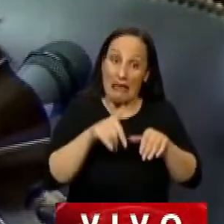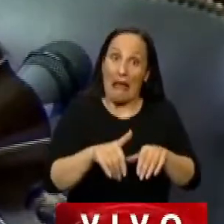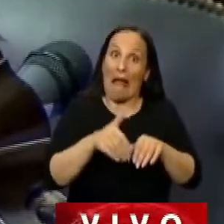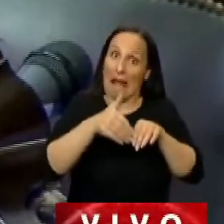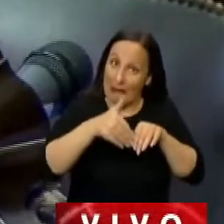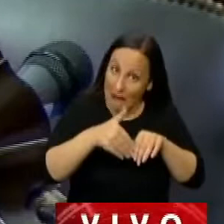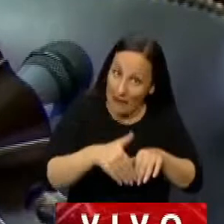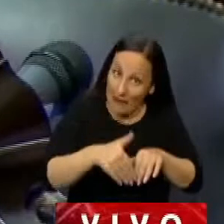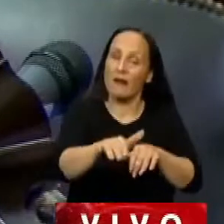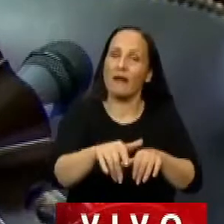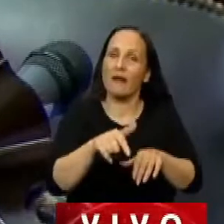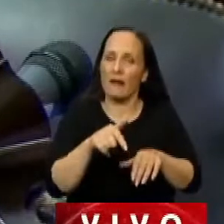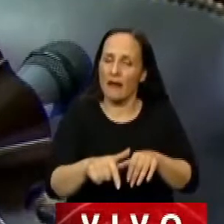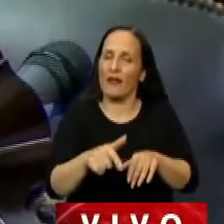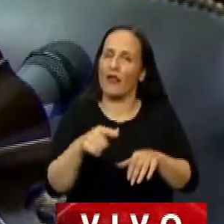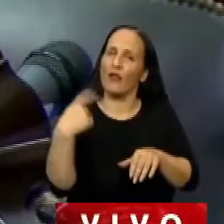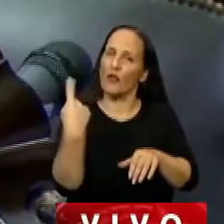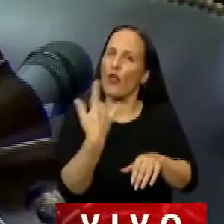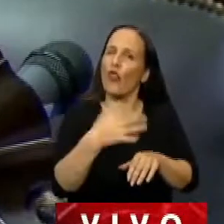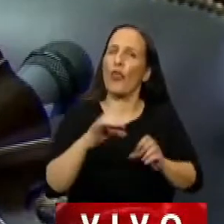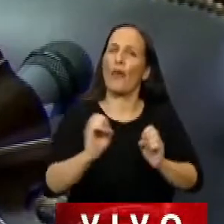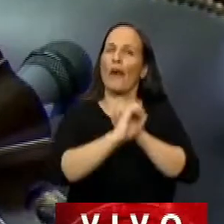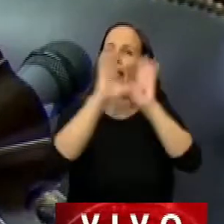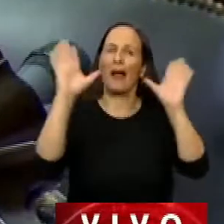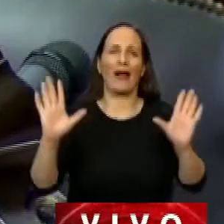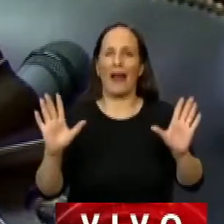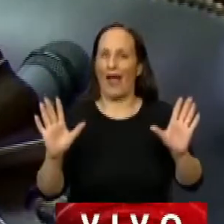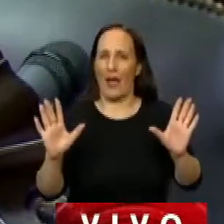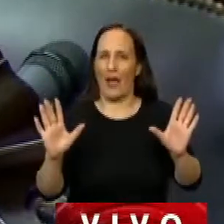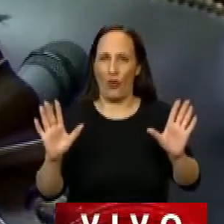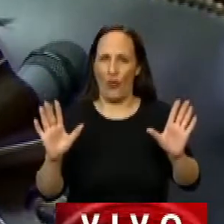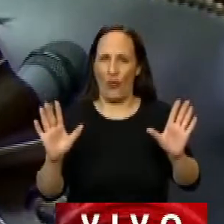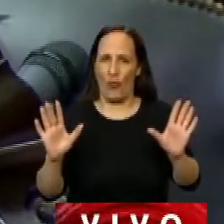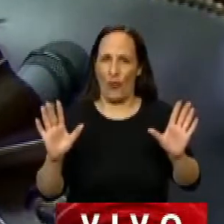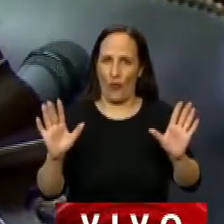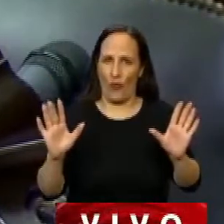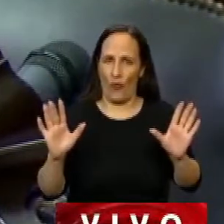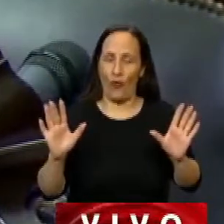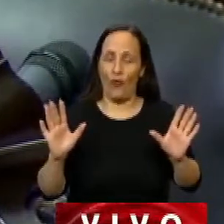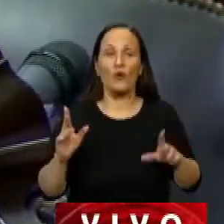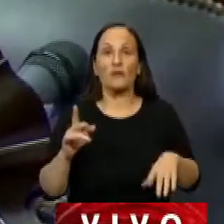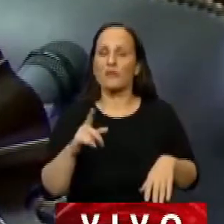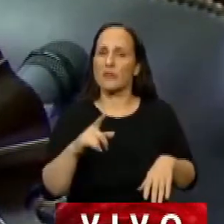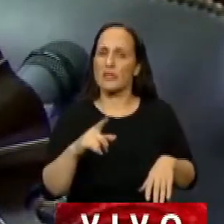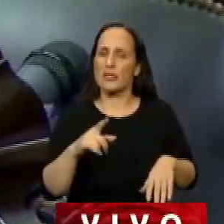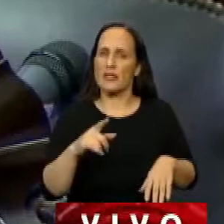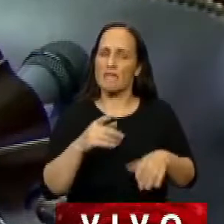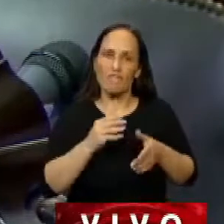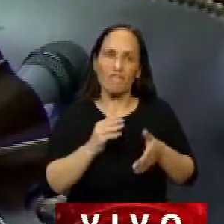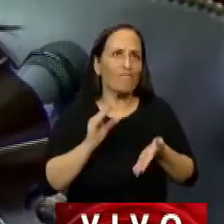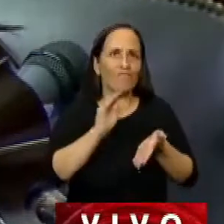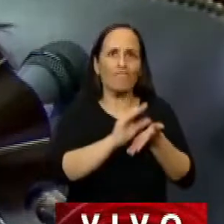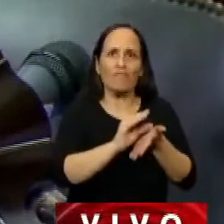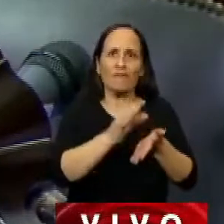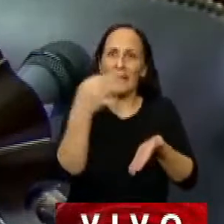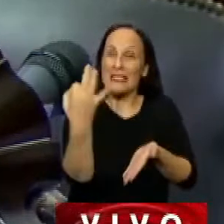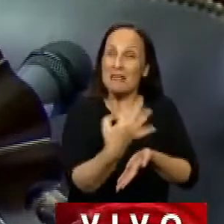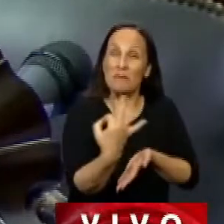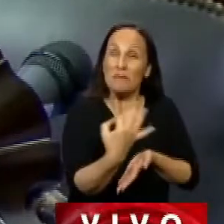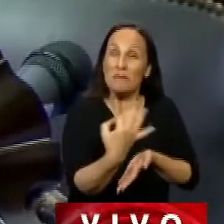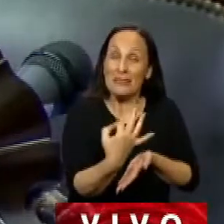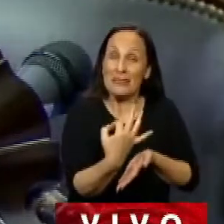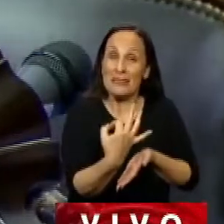claro que efectivamente, si no tenemos una asignación específica que